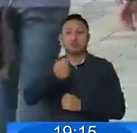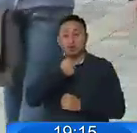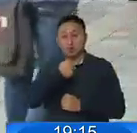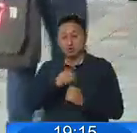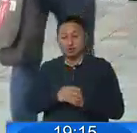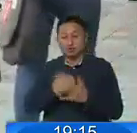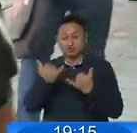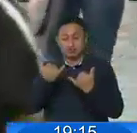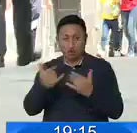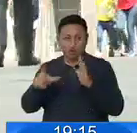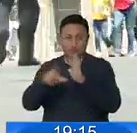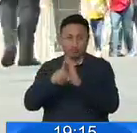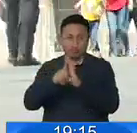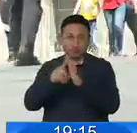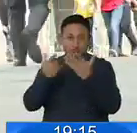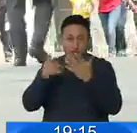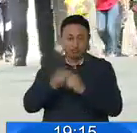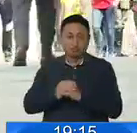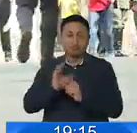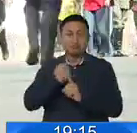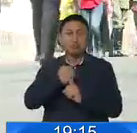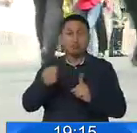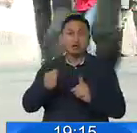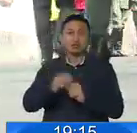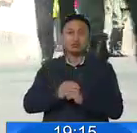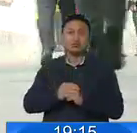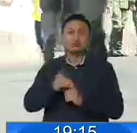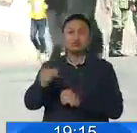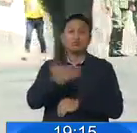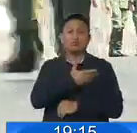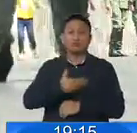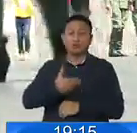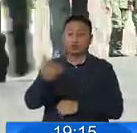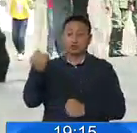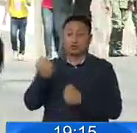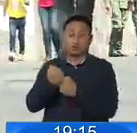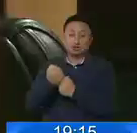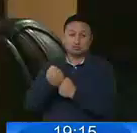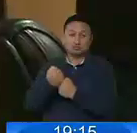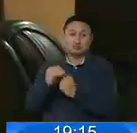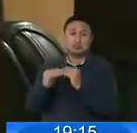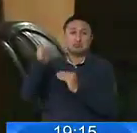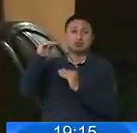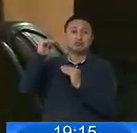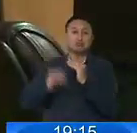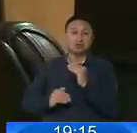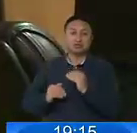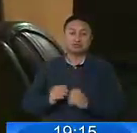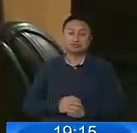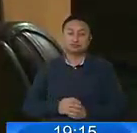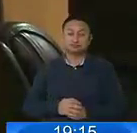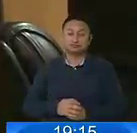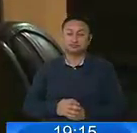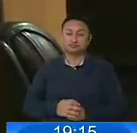las medidas económicas afectaron o no de la popularidad del presidente lenin moreno informó héctor romero